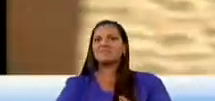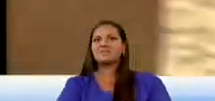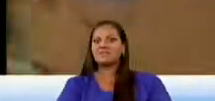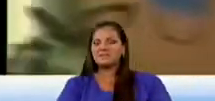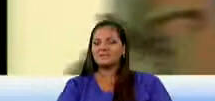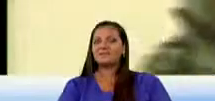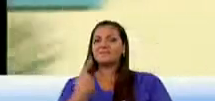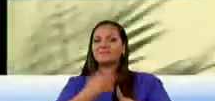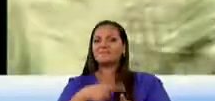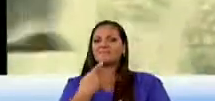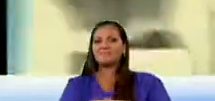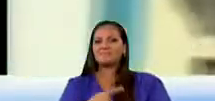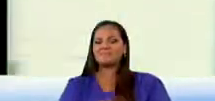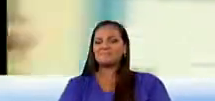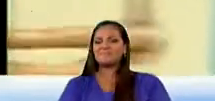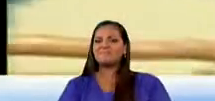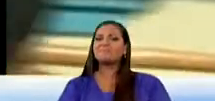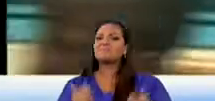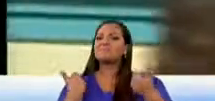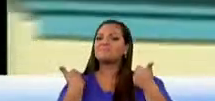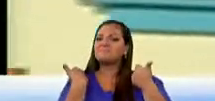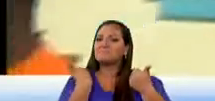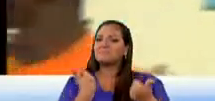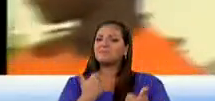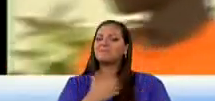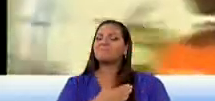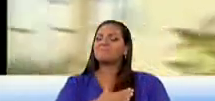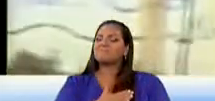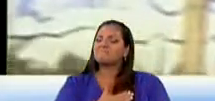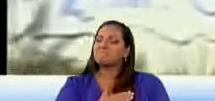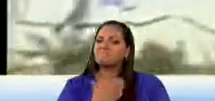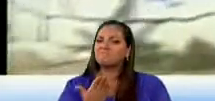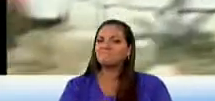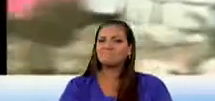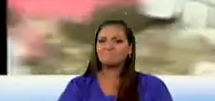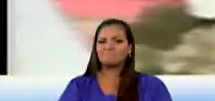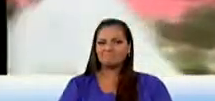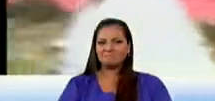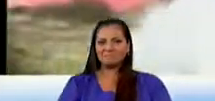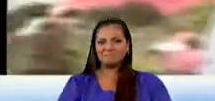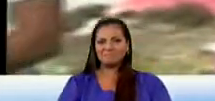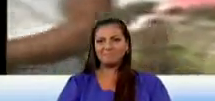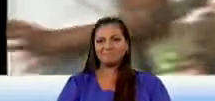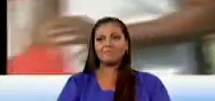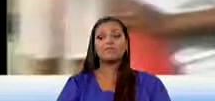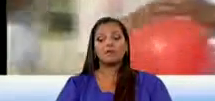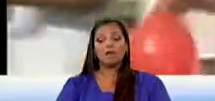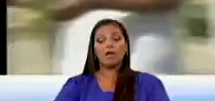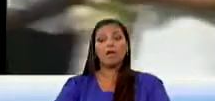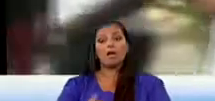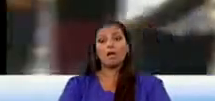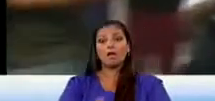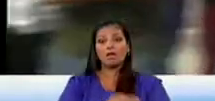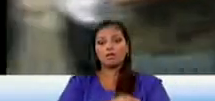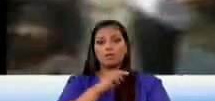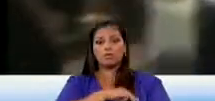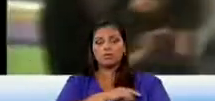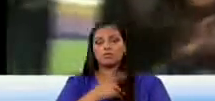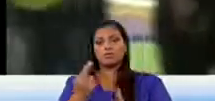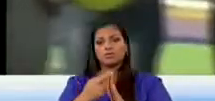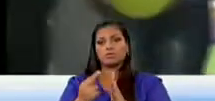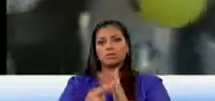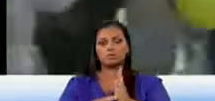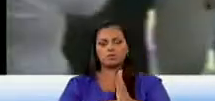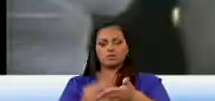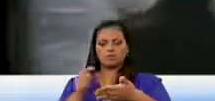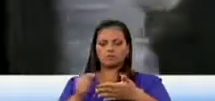de sus habitantes. Sí, eso fue lo que hicimos, de cumplir con todos los parámetros y más que todo ahora que ya somos como una familia en